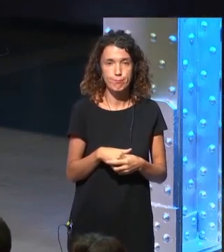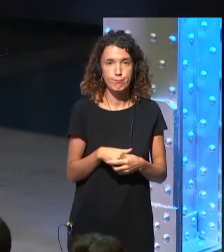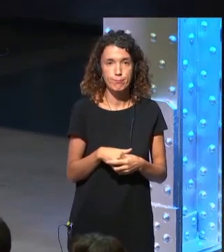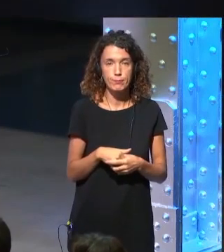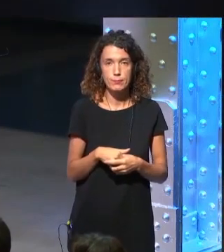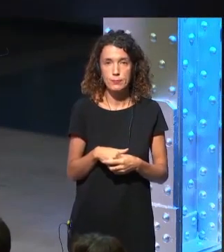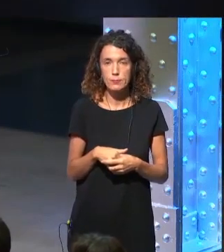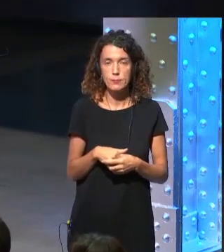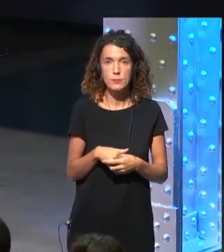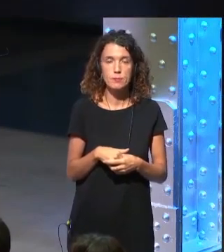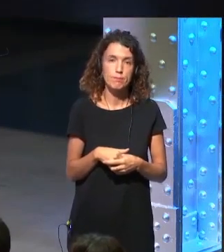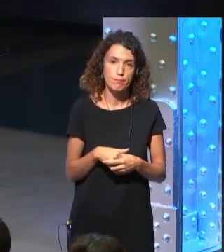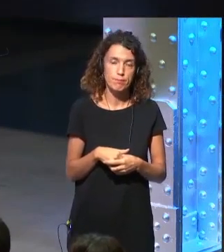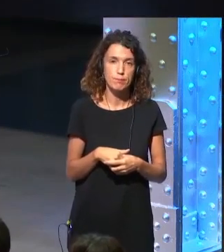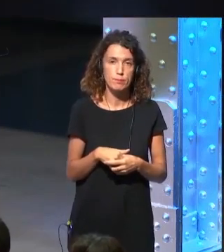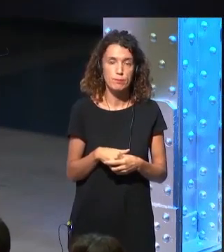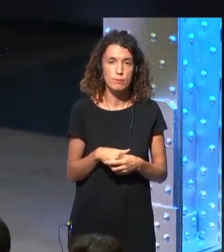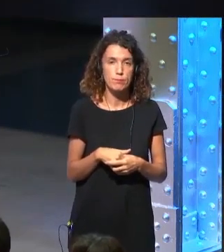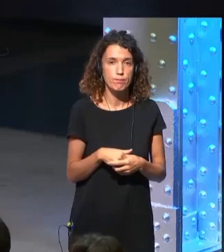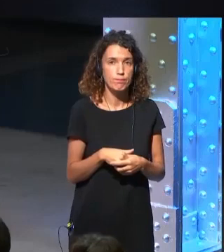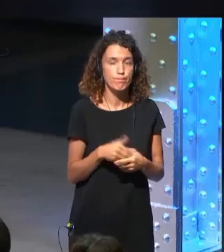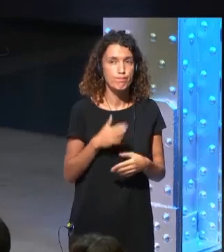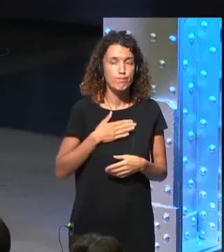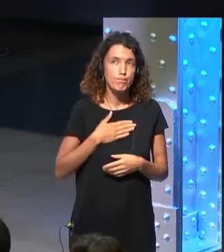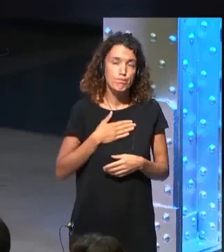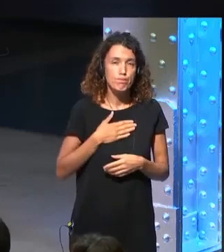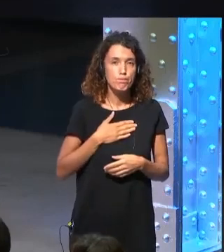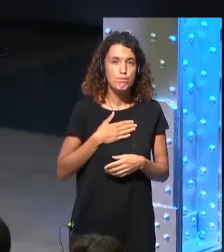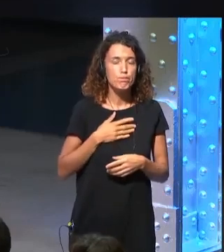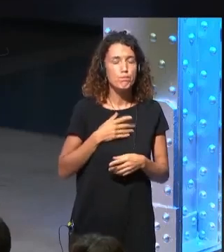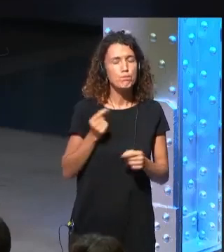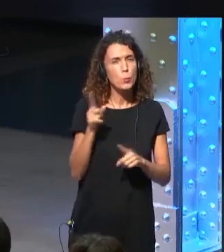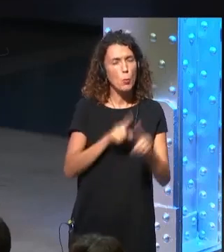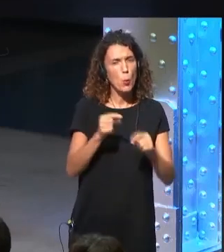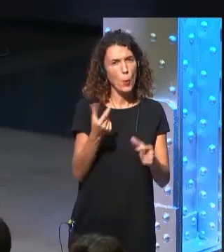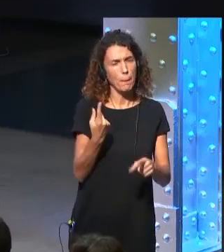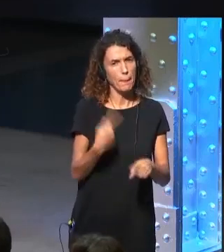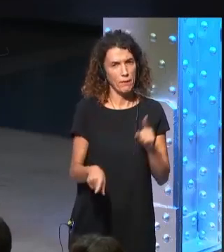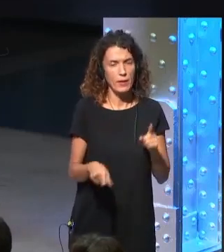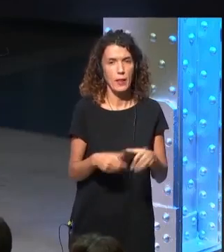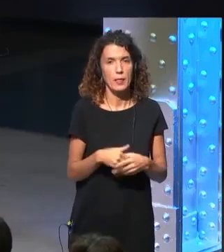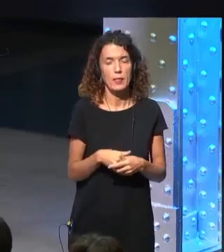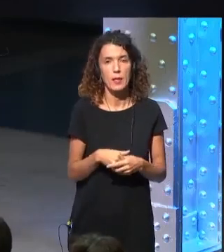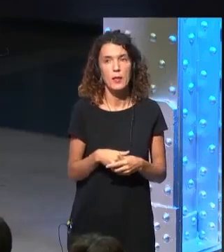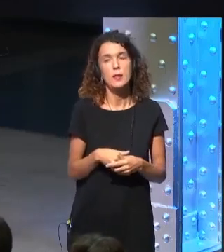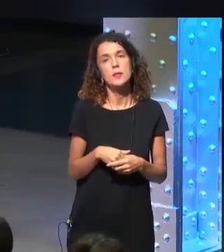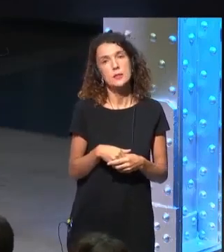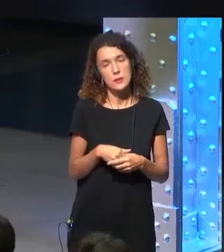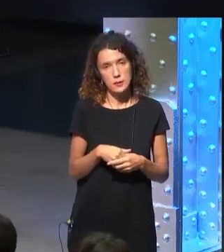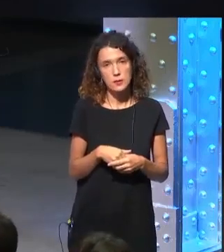Y digamos que mi problema un poquito diferente es que